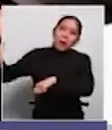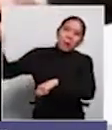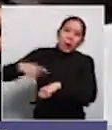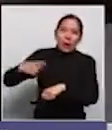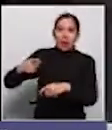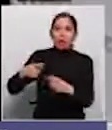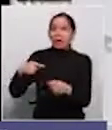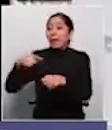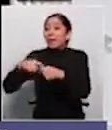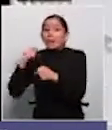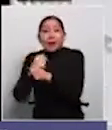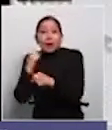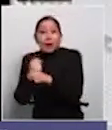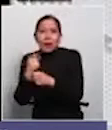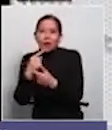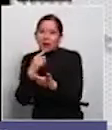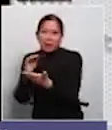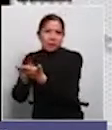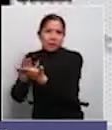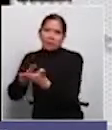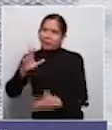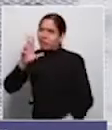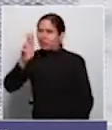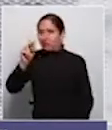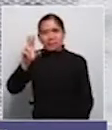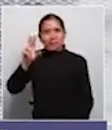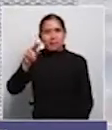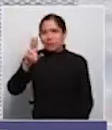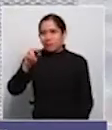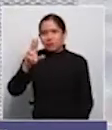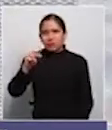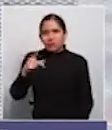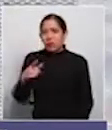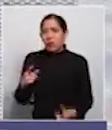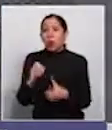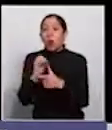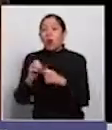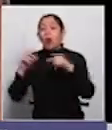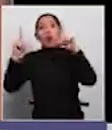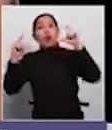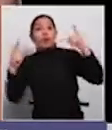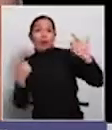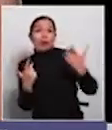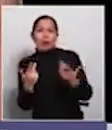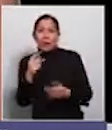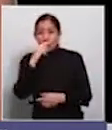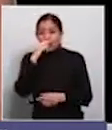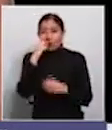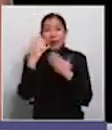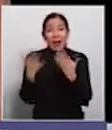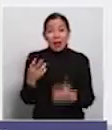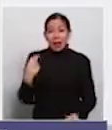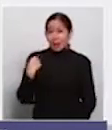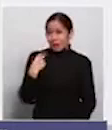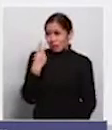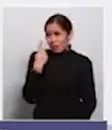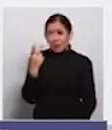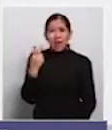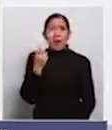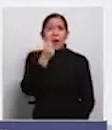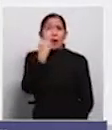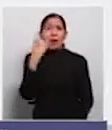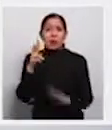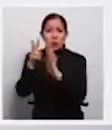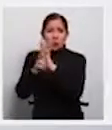trabaja, incluso la imagen, ¿no? Y el cuerpo. Ves videos, por ejemplo, en TikTok, y